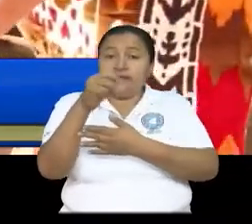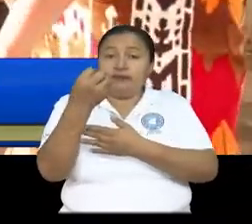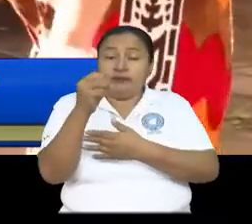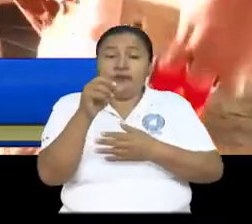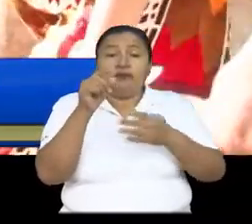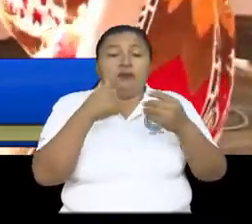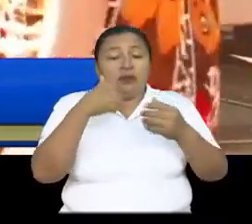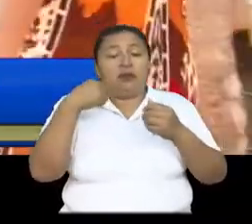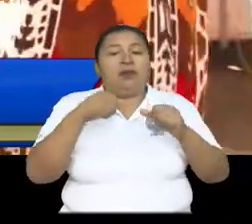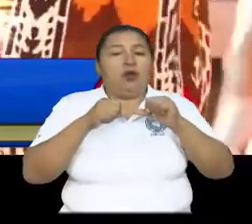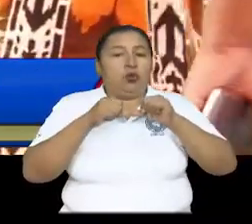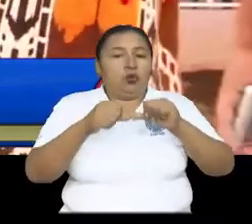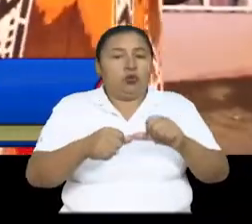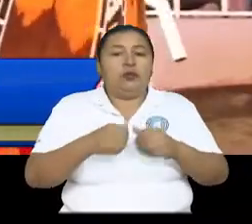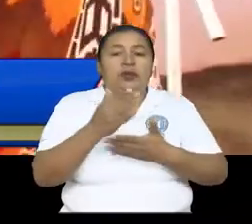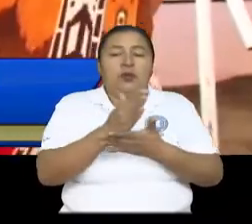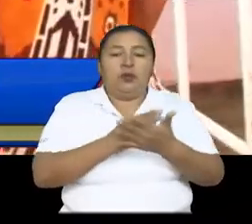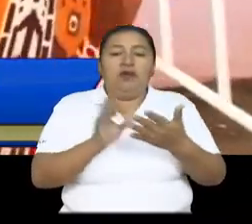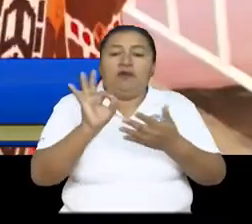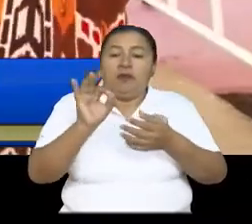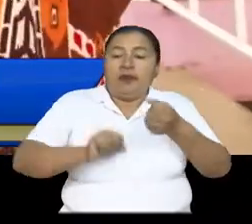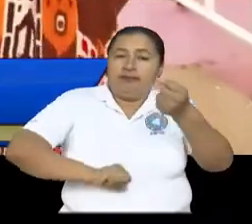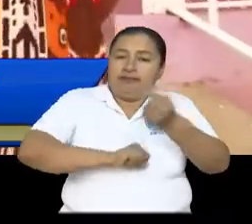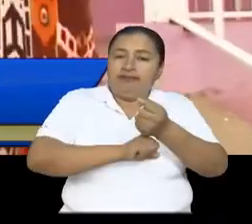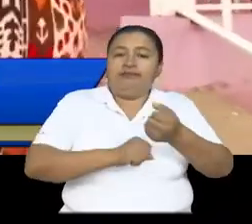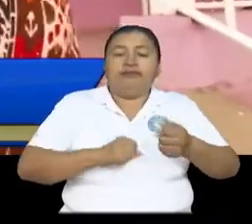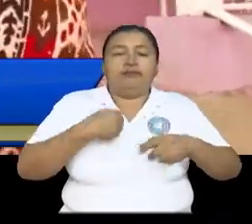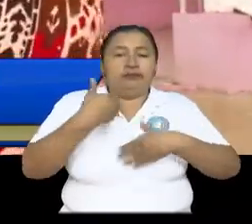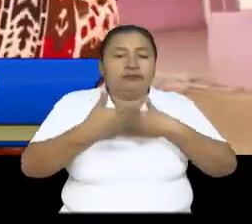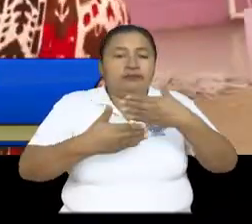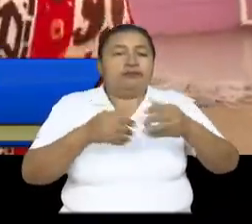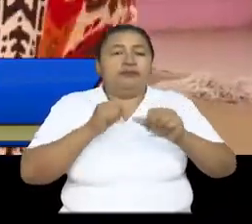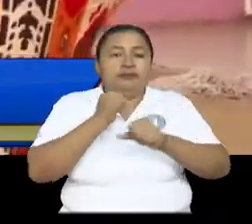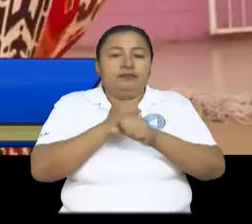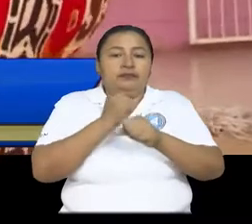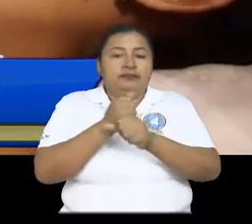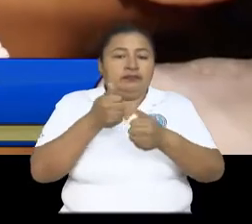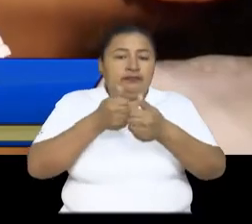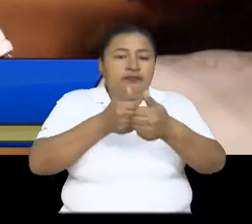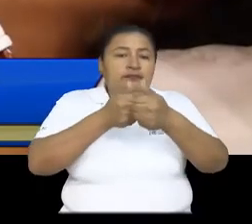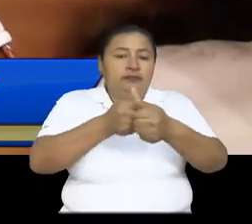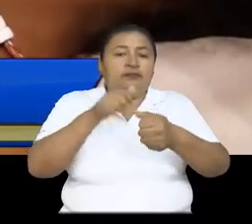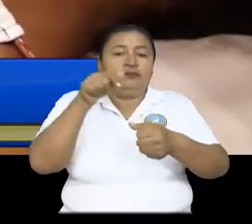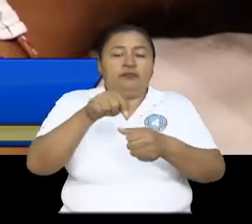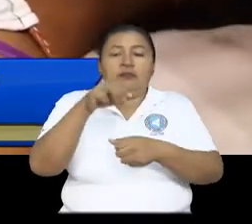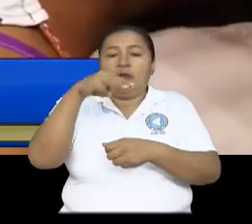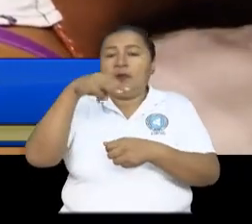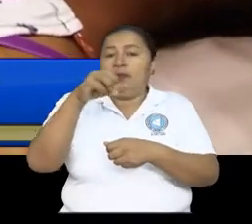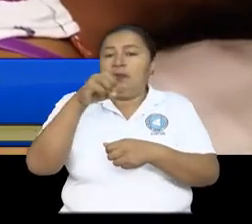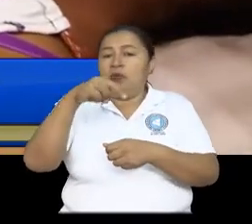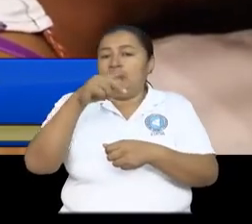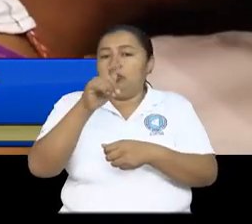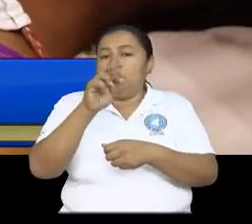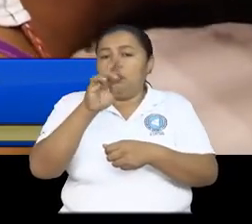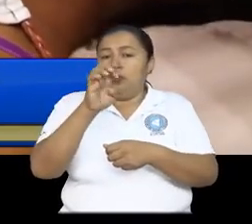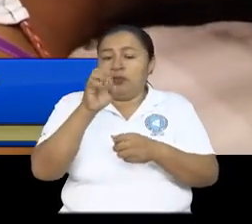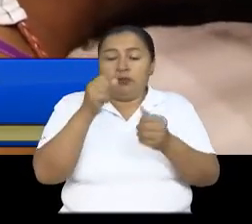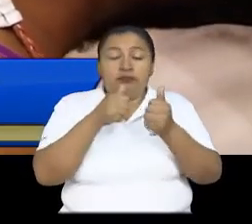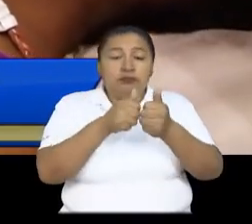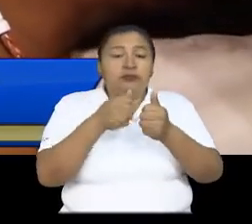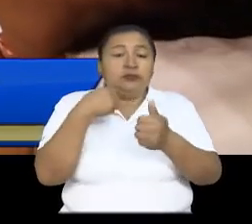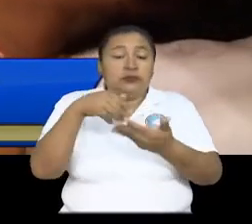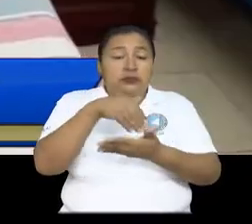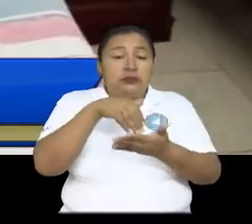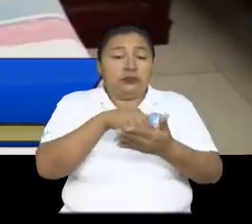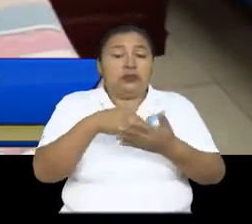vamos a seguirlo de alguna manera fortaleciendo con el seguimiento el monitoreo que se le da desde la parte central